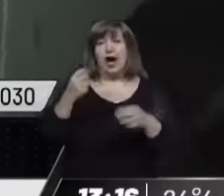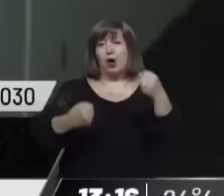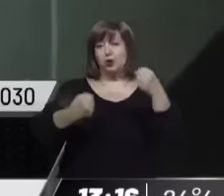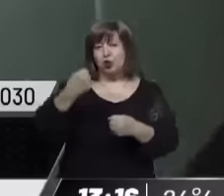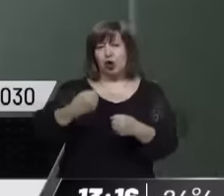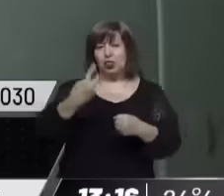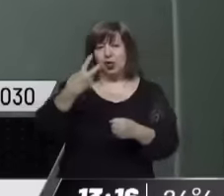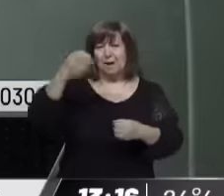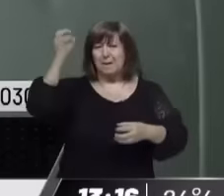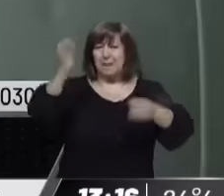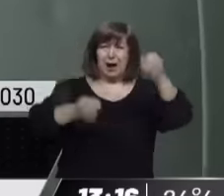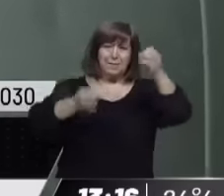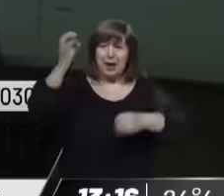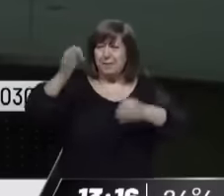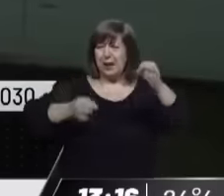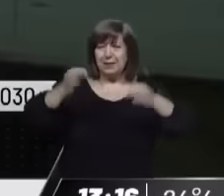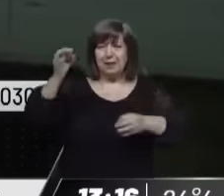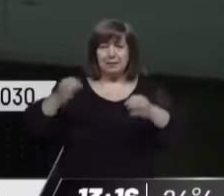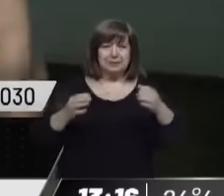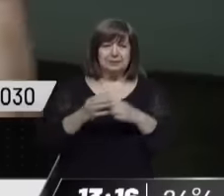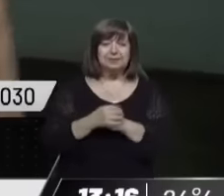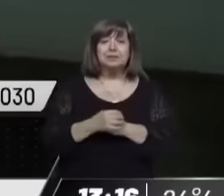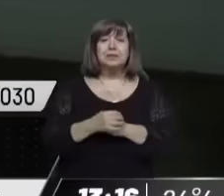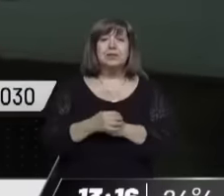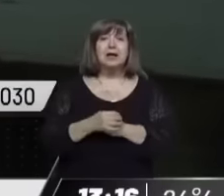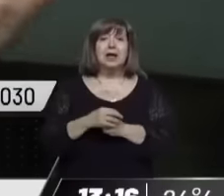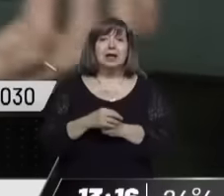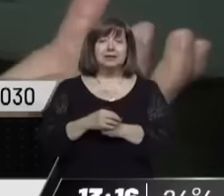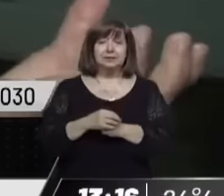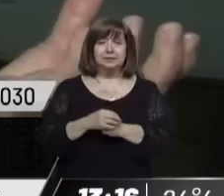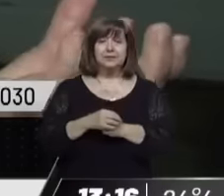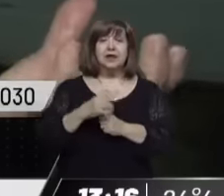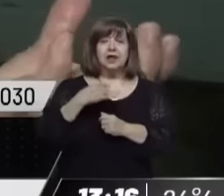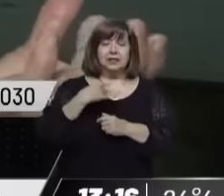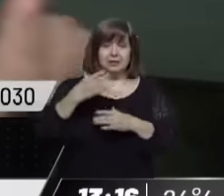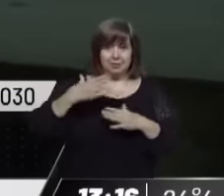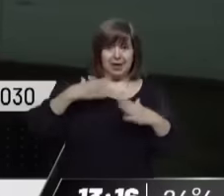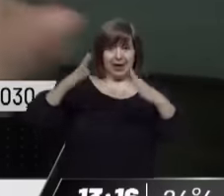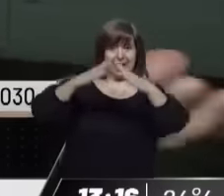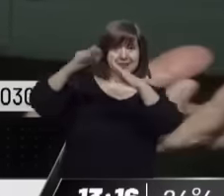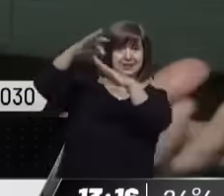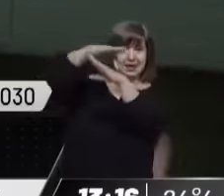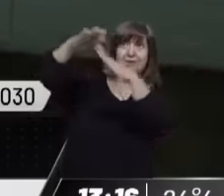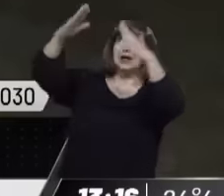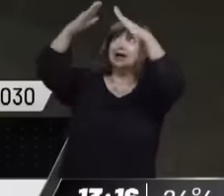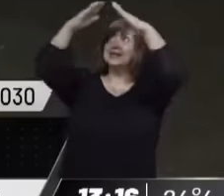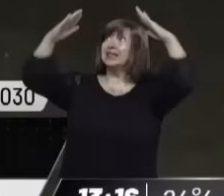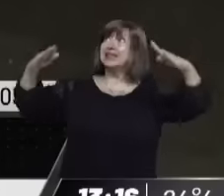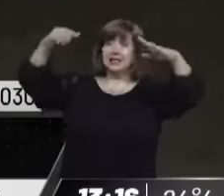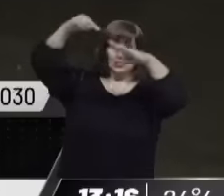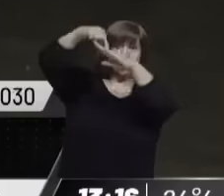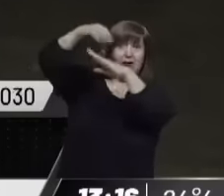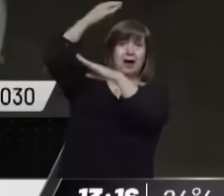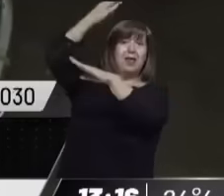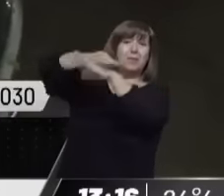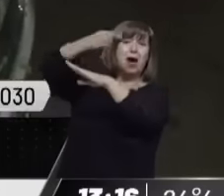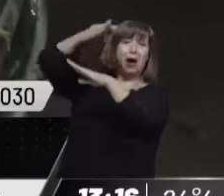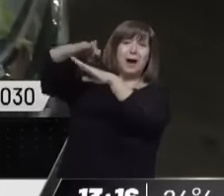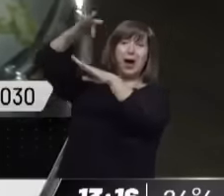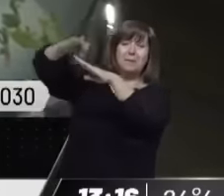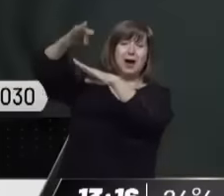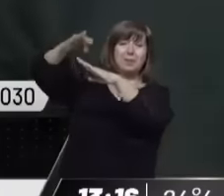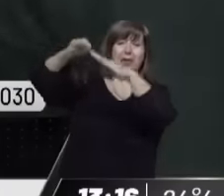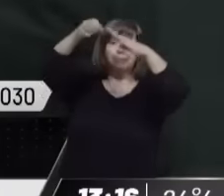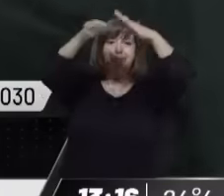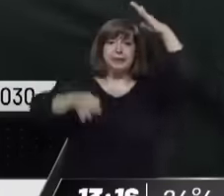bueno, ya está, ¿qué va a hacer? La piedra es como que empezó, rompió la membrana, rompió el techo. Más adentro que afuera. Y llovía más adentro que